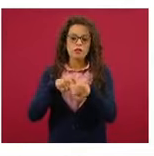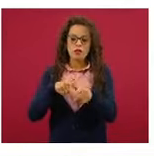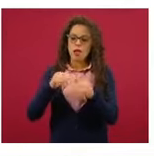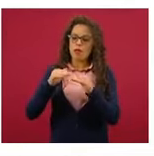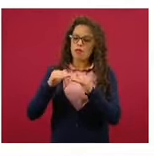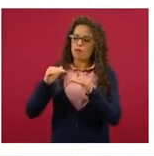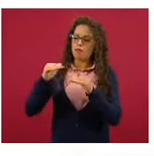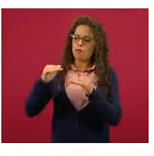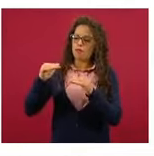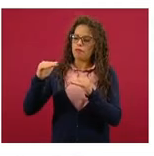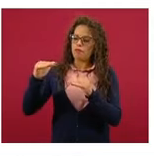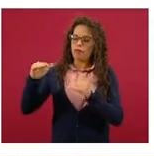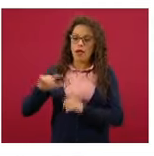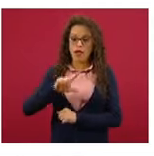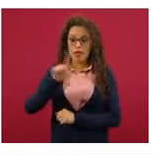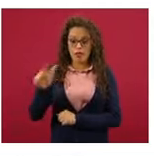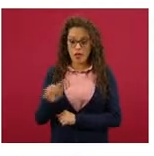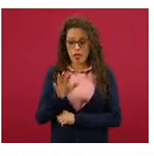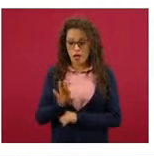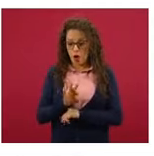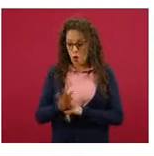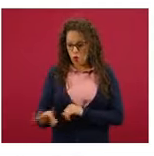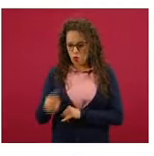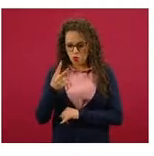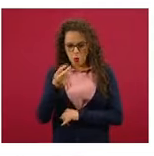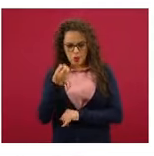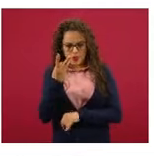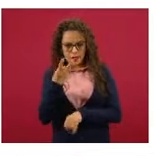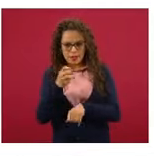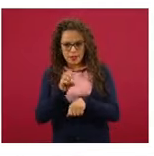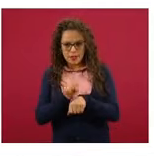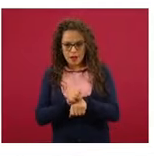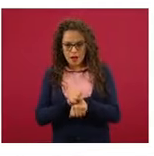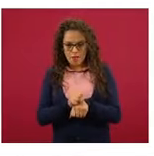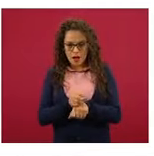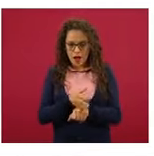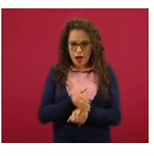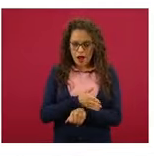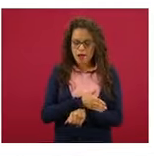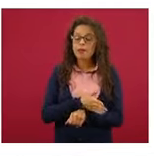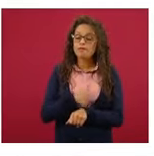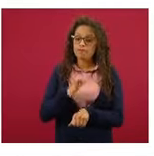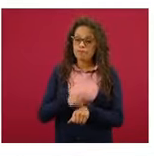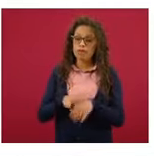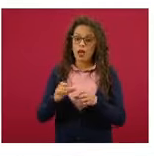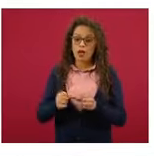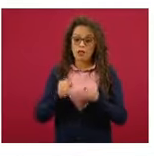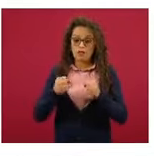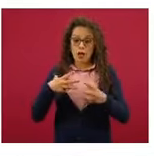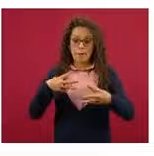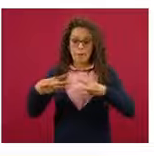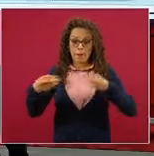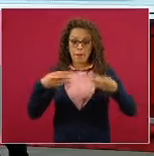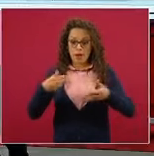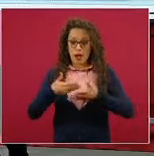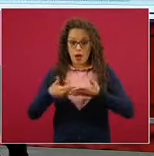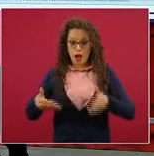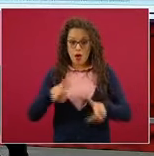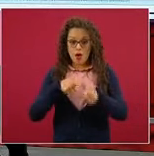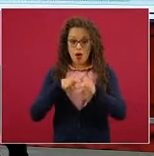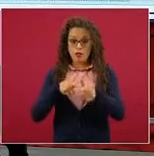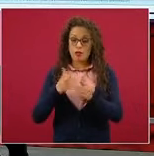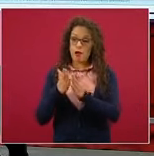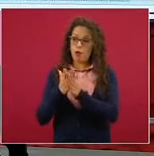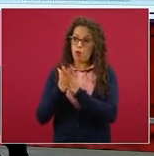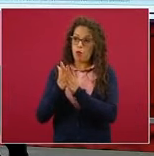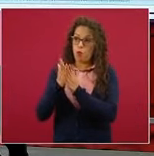y más bien en las últimas dos, tres semanas, esta transmisión se ha incrementado, manteniendo entonces ahora su